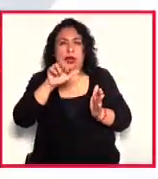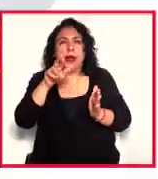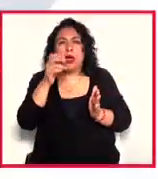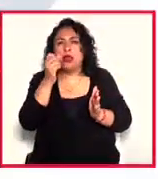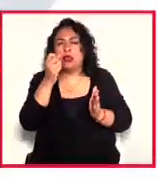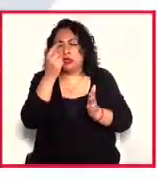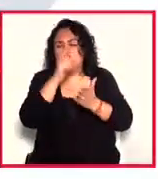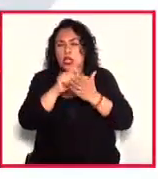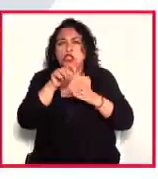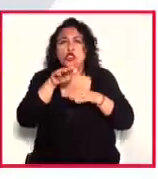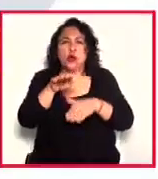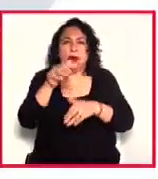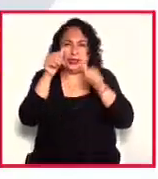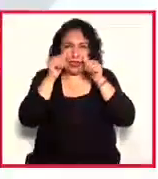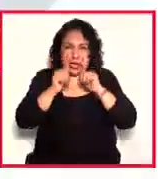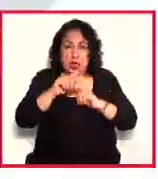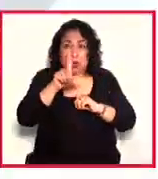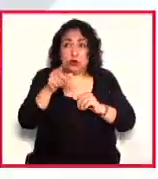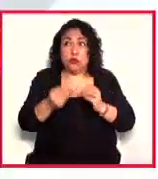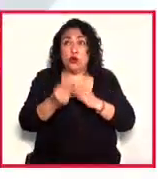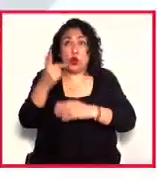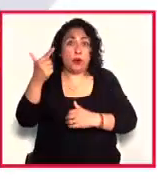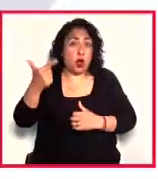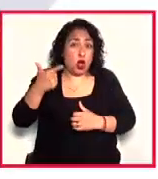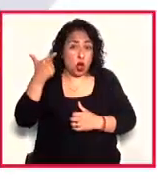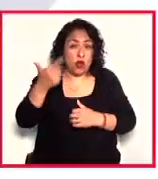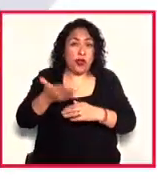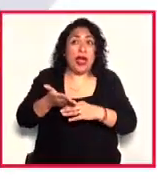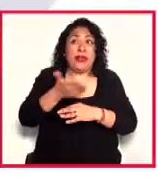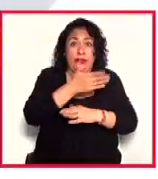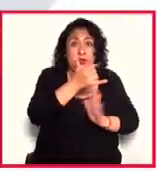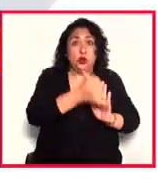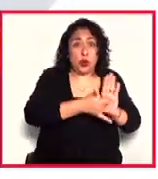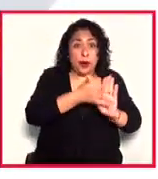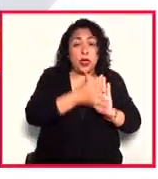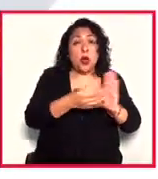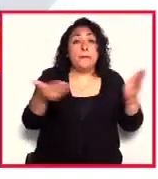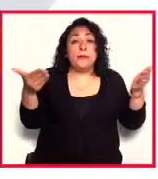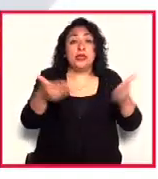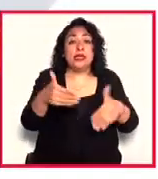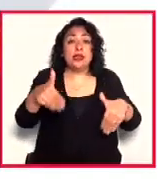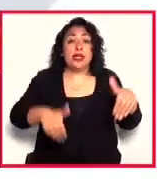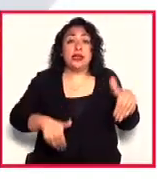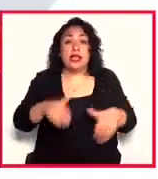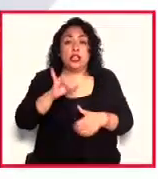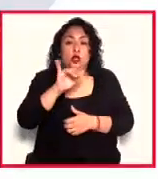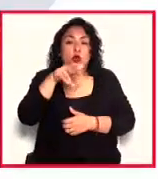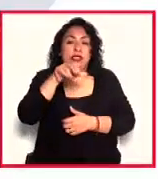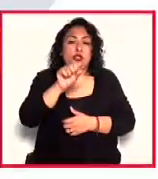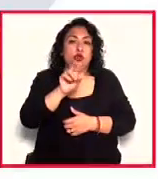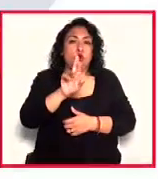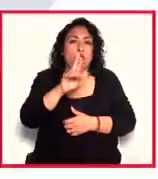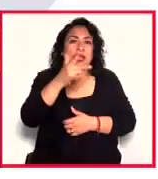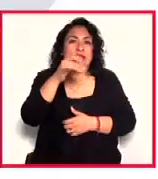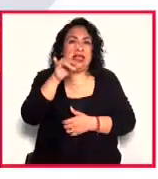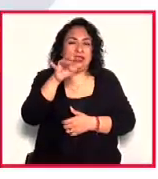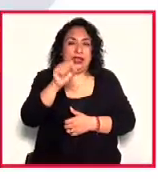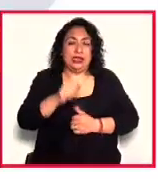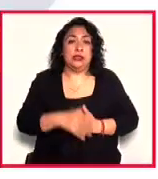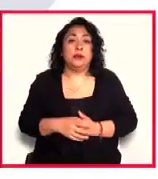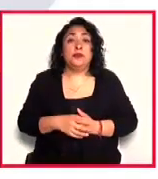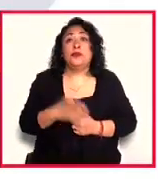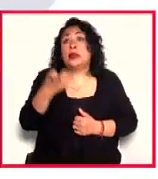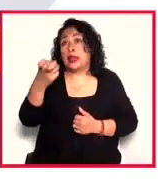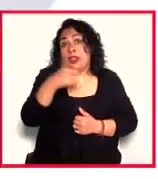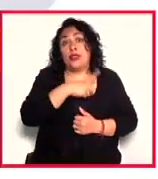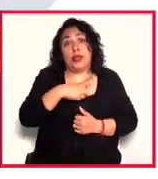que después de haberse estrenado en Londres y antes de Nueva York, se presenta en el Teatro Insurgentes. Que era lo que había que hacer en